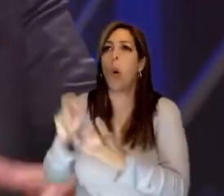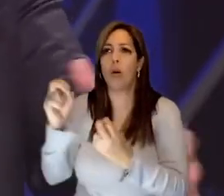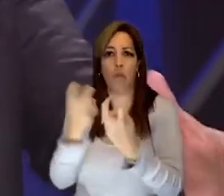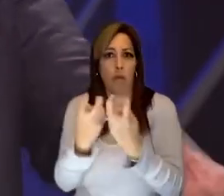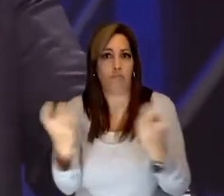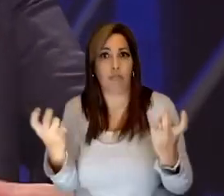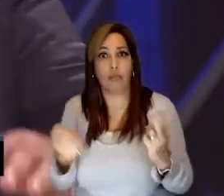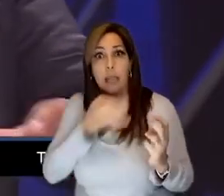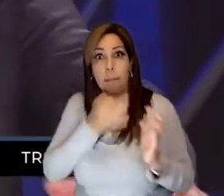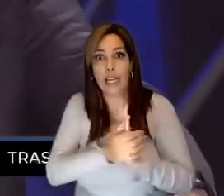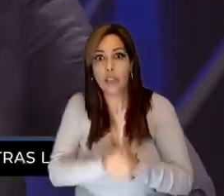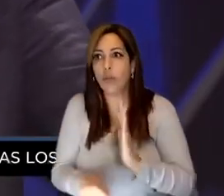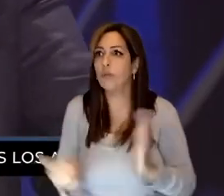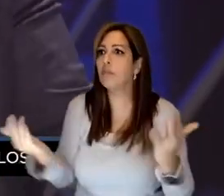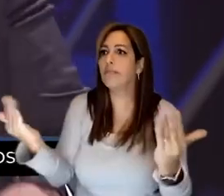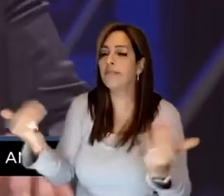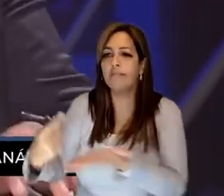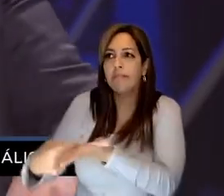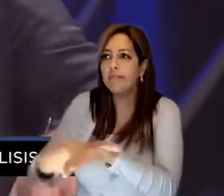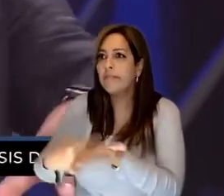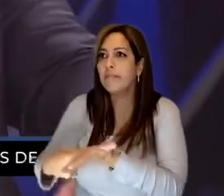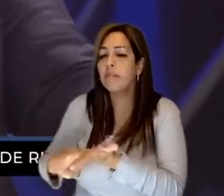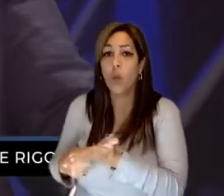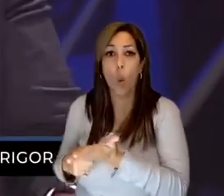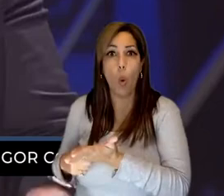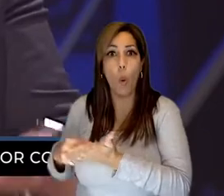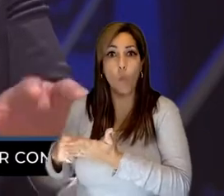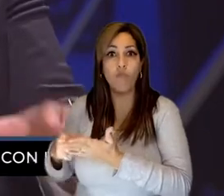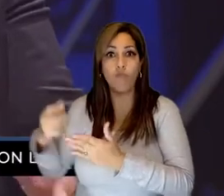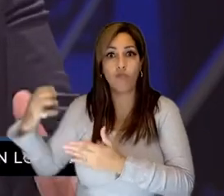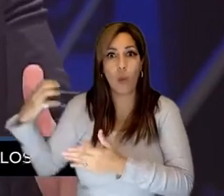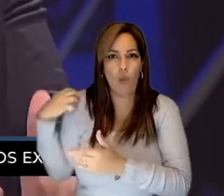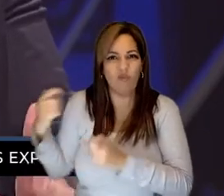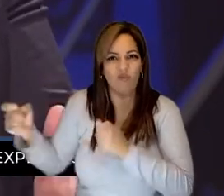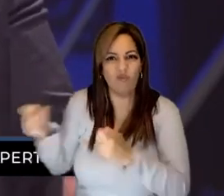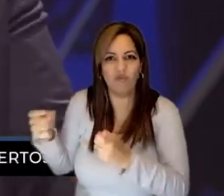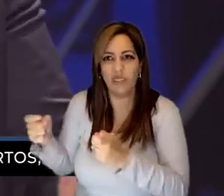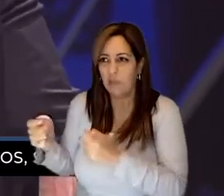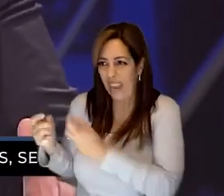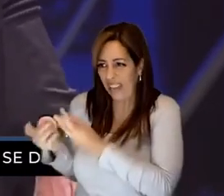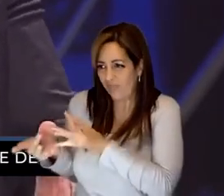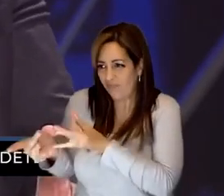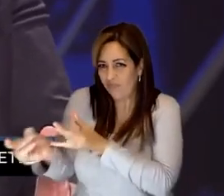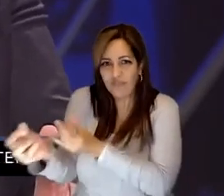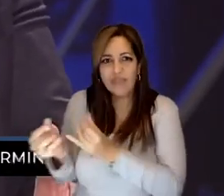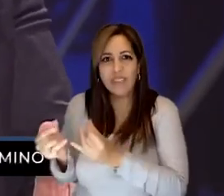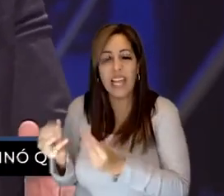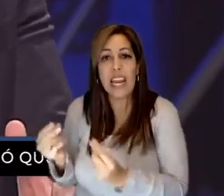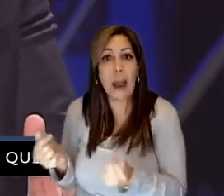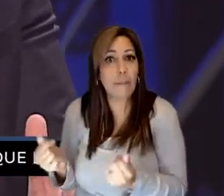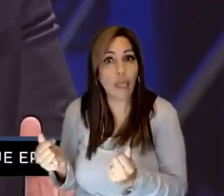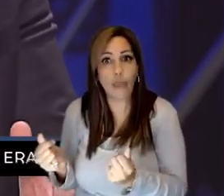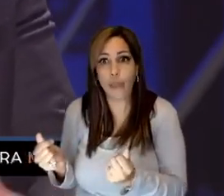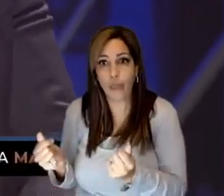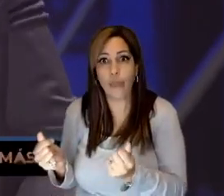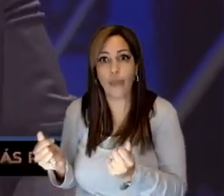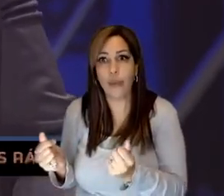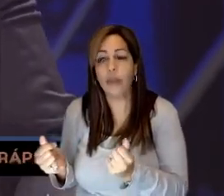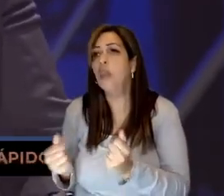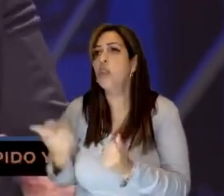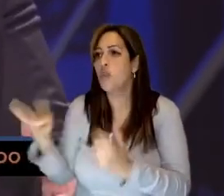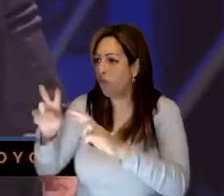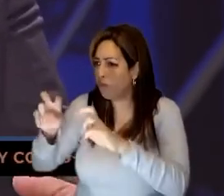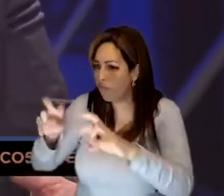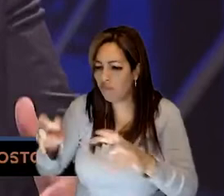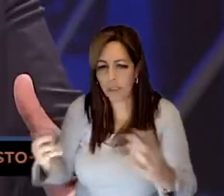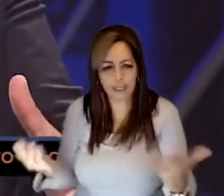la mesa junto al municipio, departamento de salud, y se buscó un project manager para que se encargara que este proyecto corriera okay. lo más eficiente y rápido.